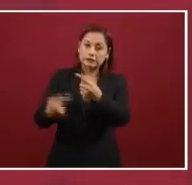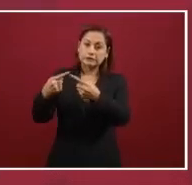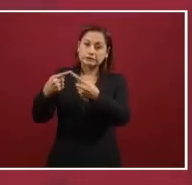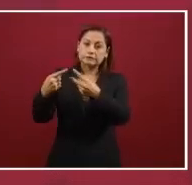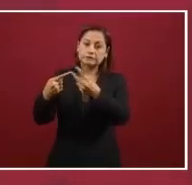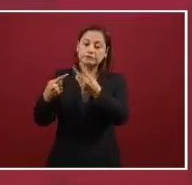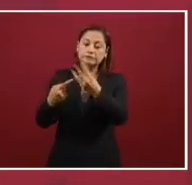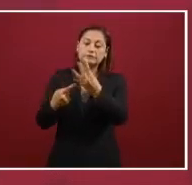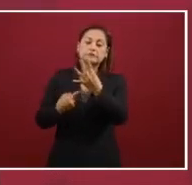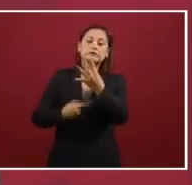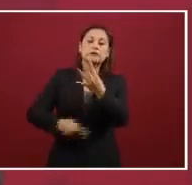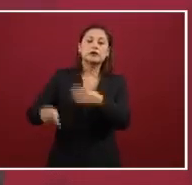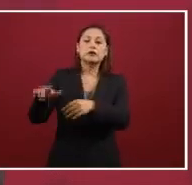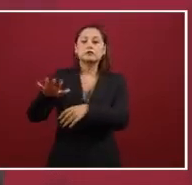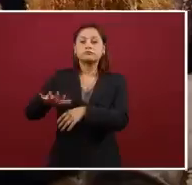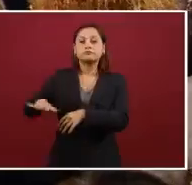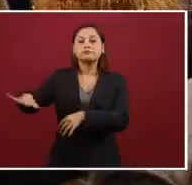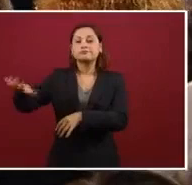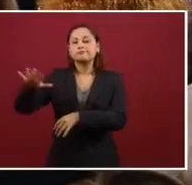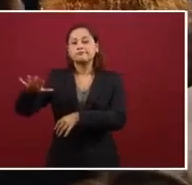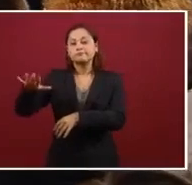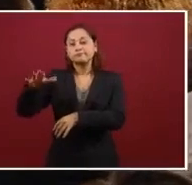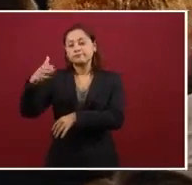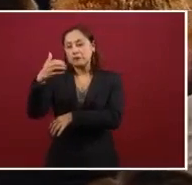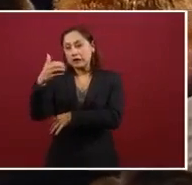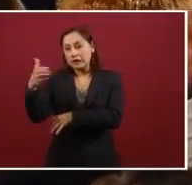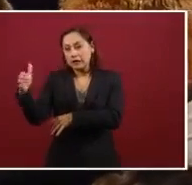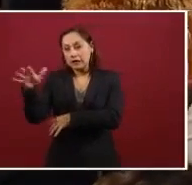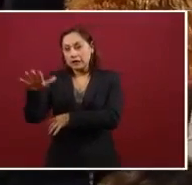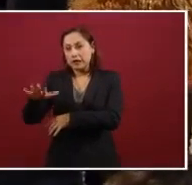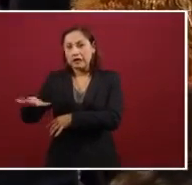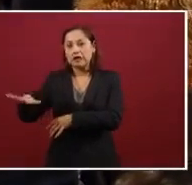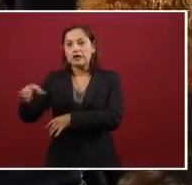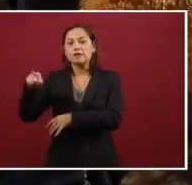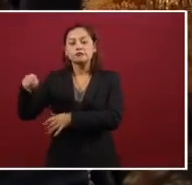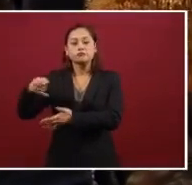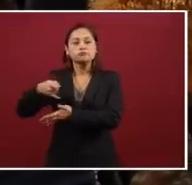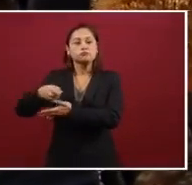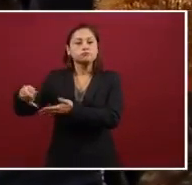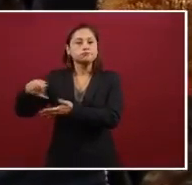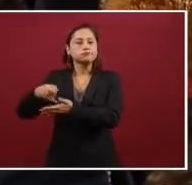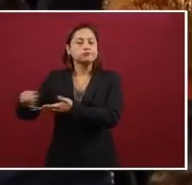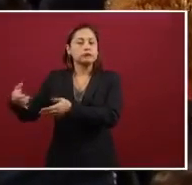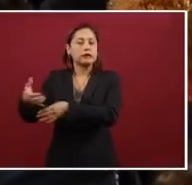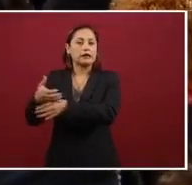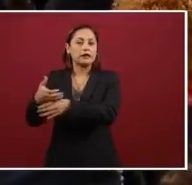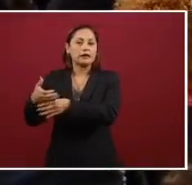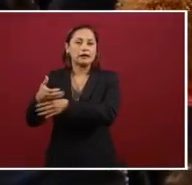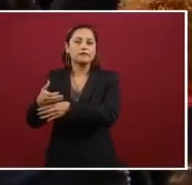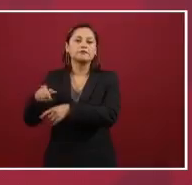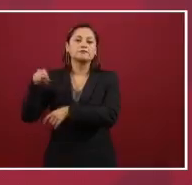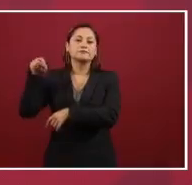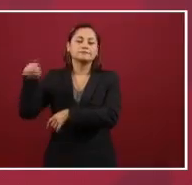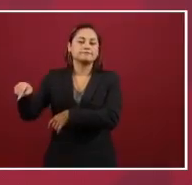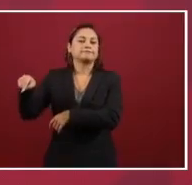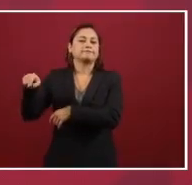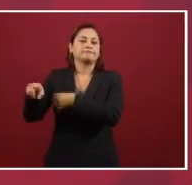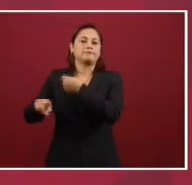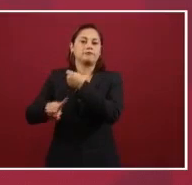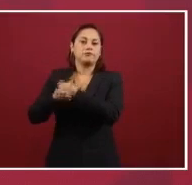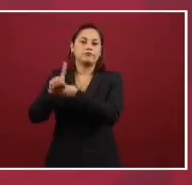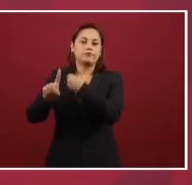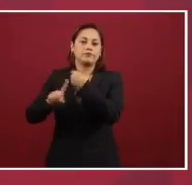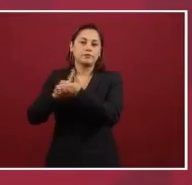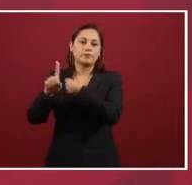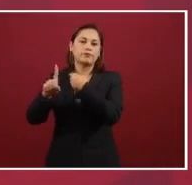rural. Muchas de esa zona o alguna parte de esa zona es zona cafetalera, donde tienen ahora un problema con la caída de los